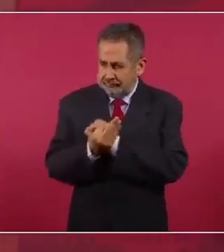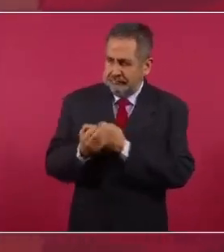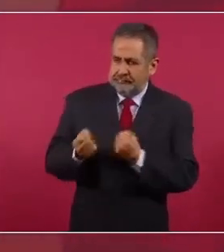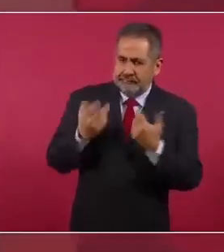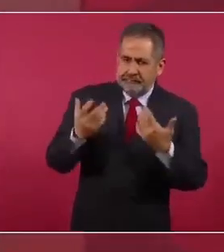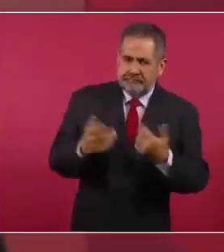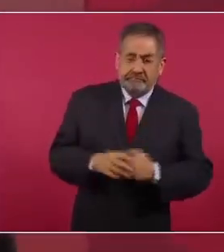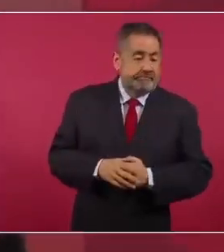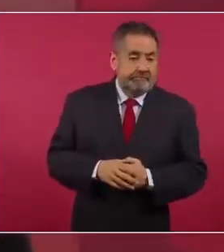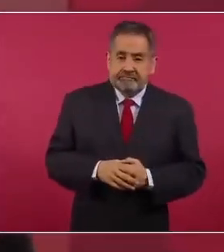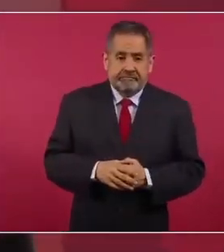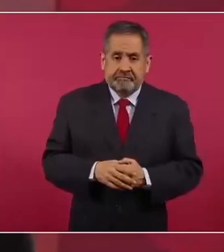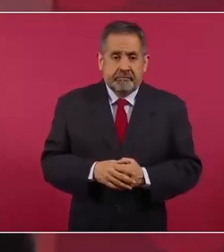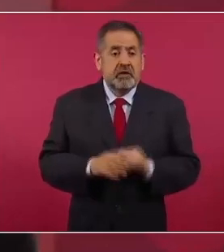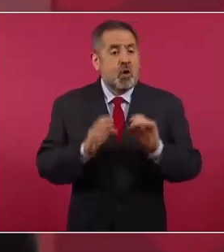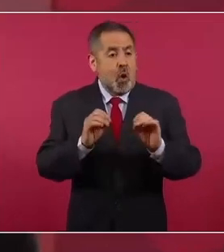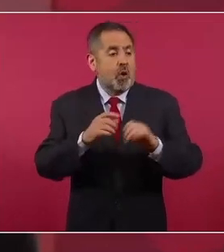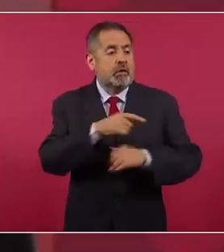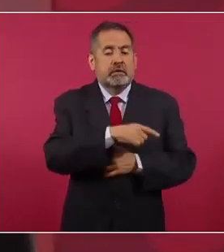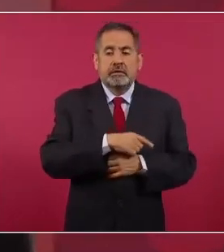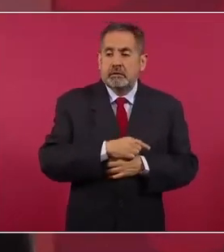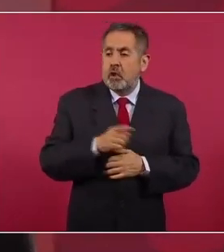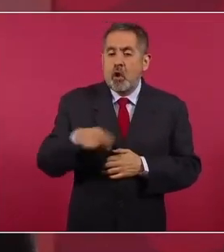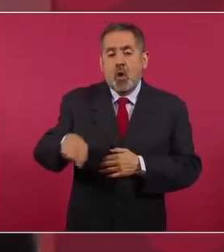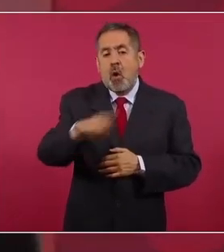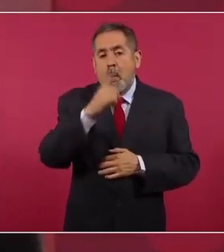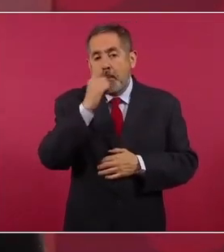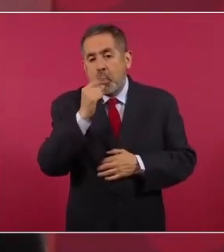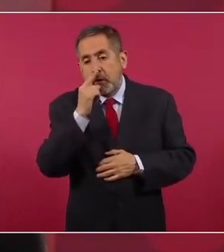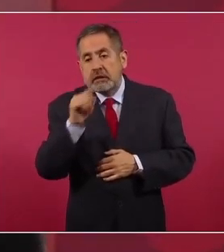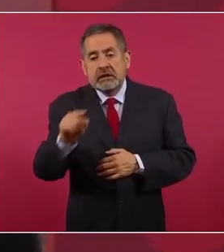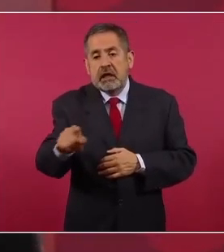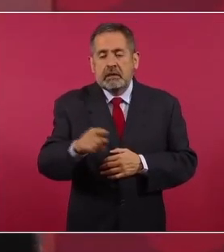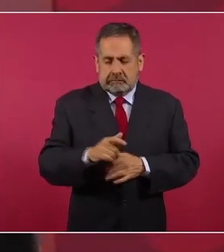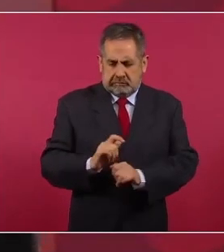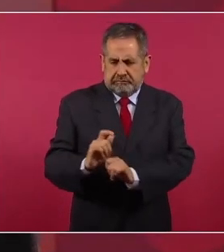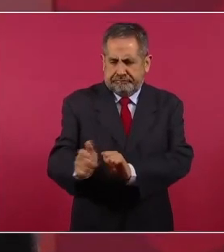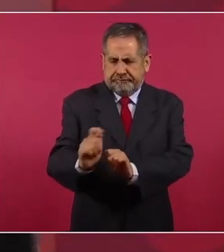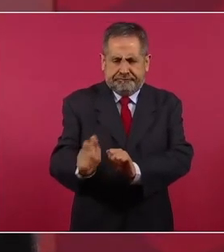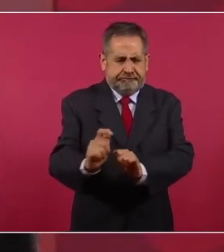en nómina a policías,